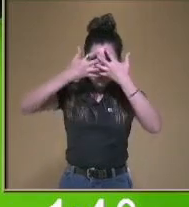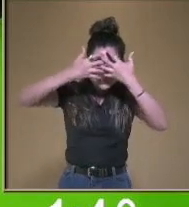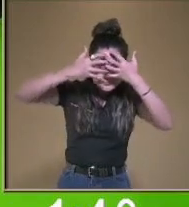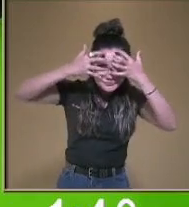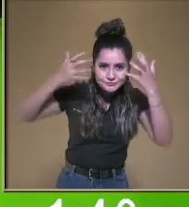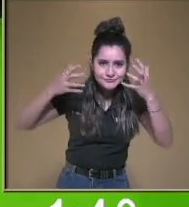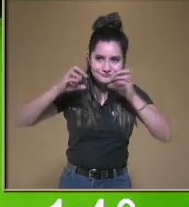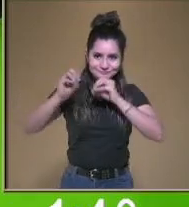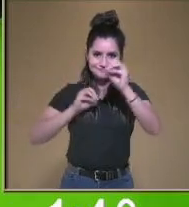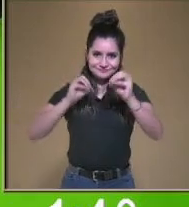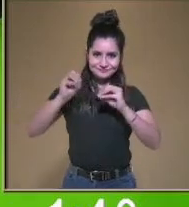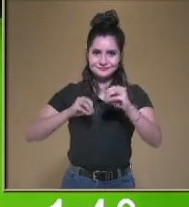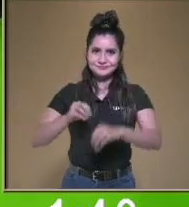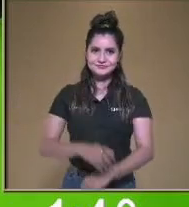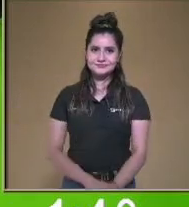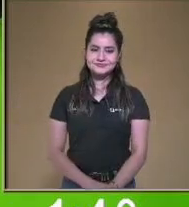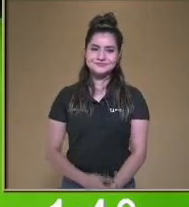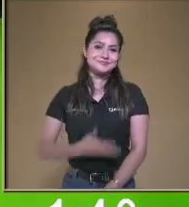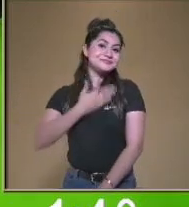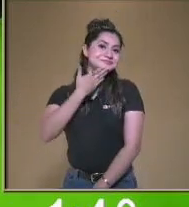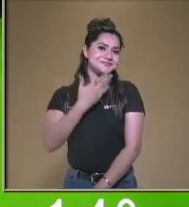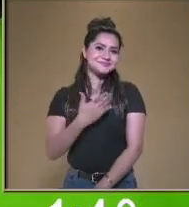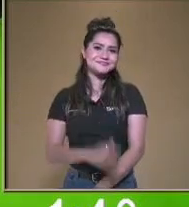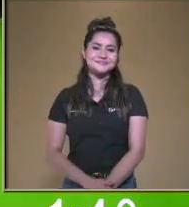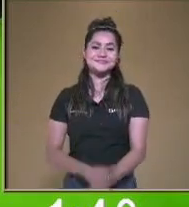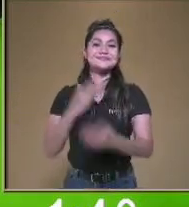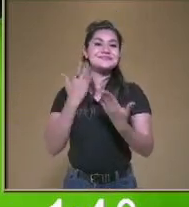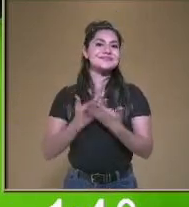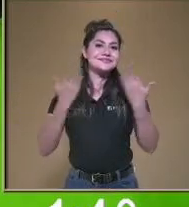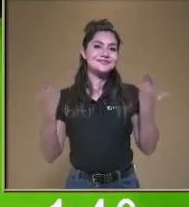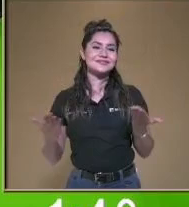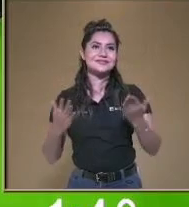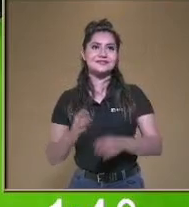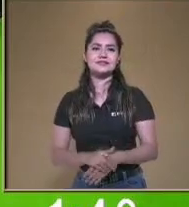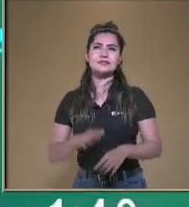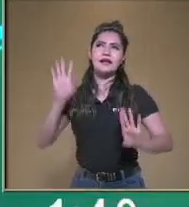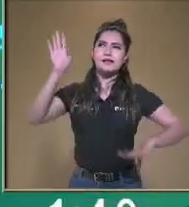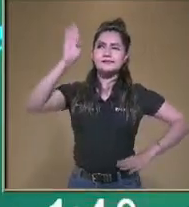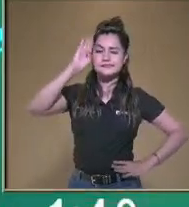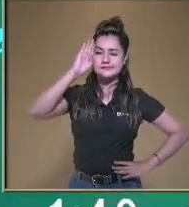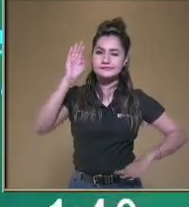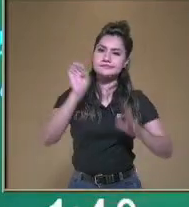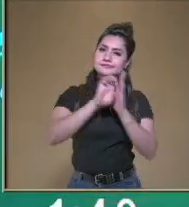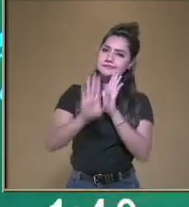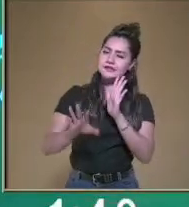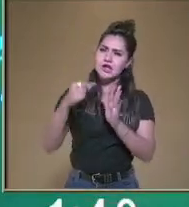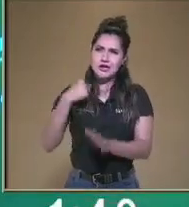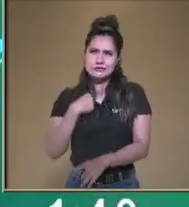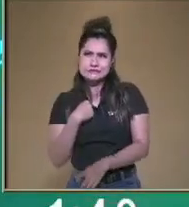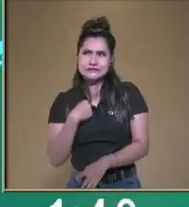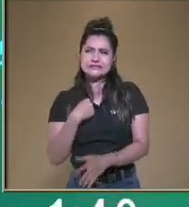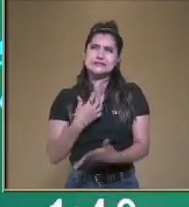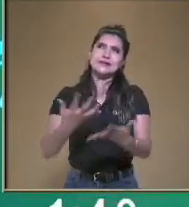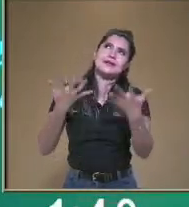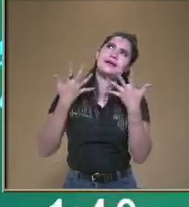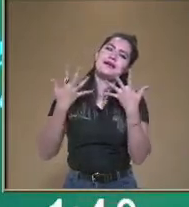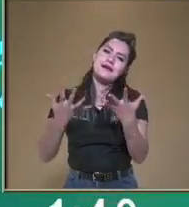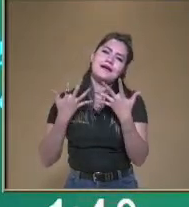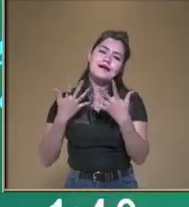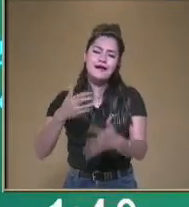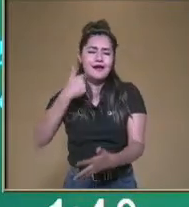de movimiento. Ok. Ahora, vamos a suponer que yo tengo deseos de aprender a